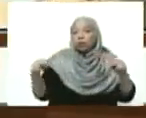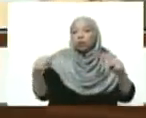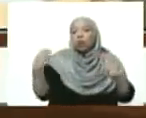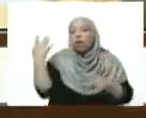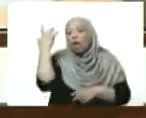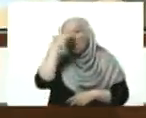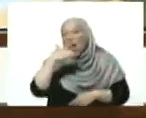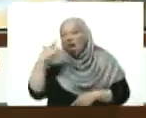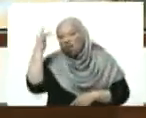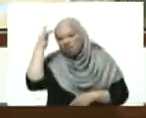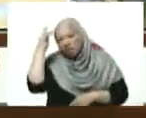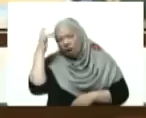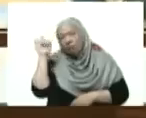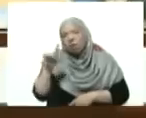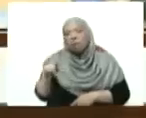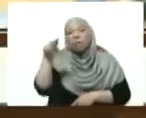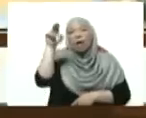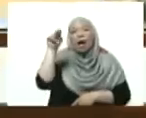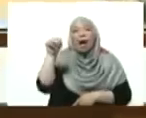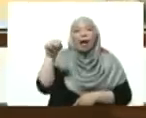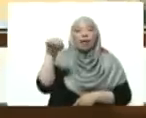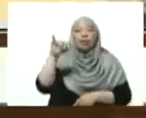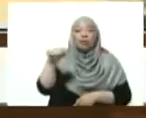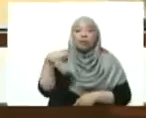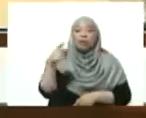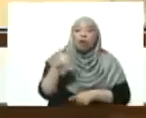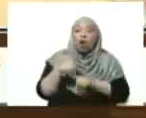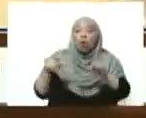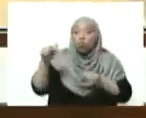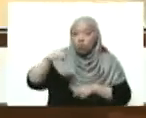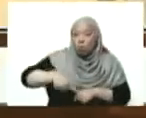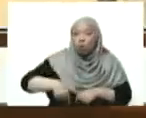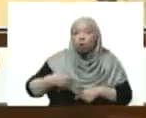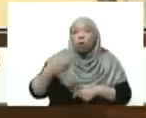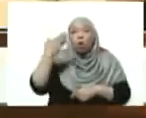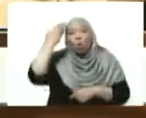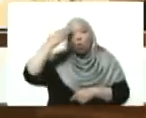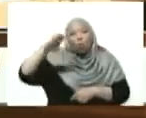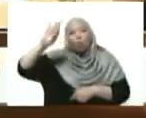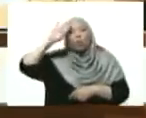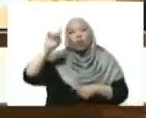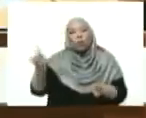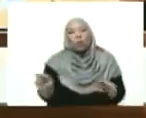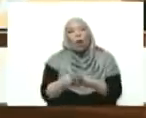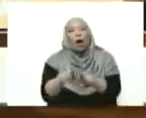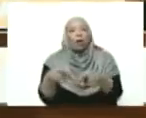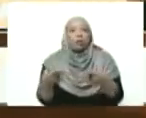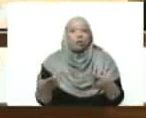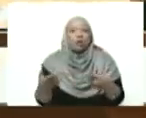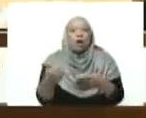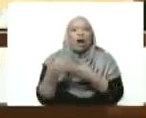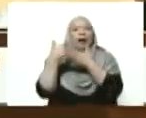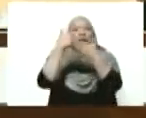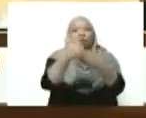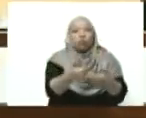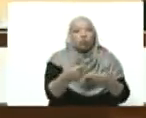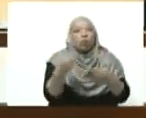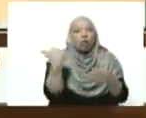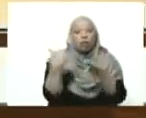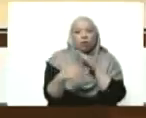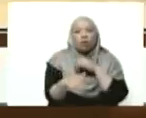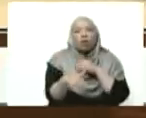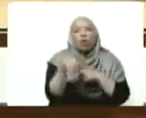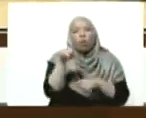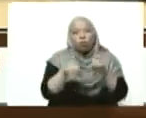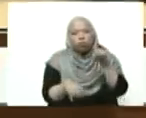Ecuatorial, Haití. Precisamente en estos días que Cuba tiene una situación donde ameritaba la ayuda con el envío de unos